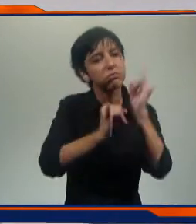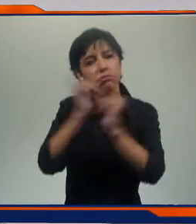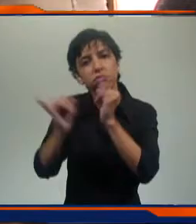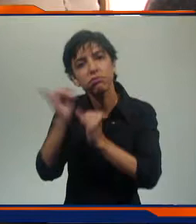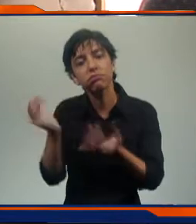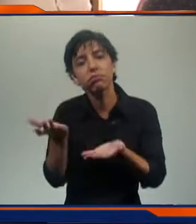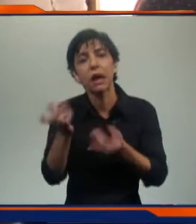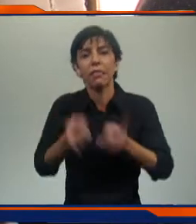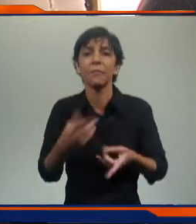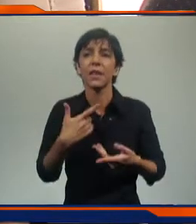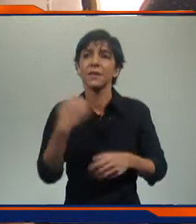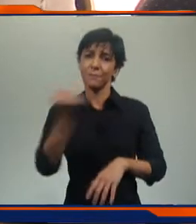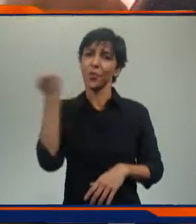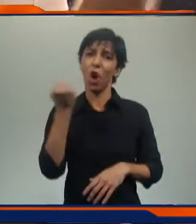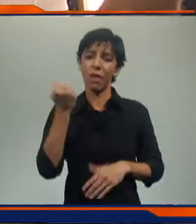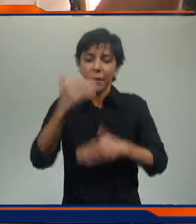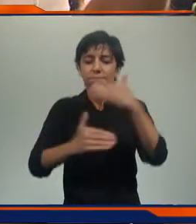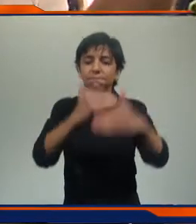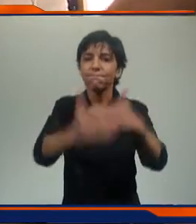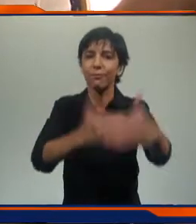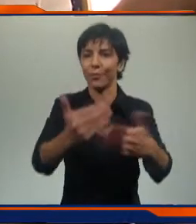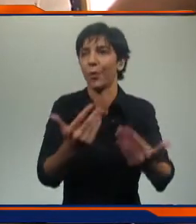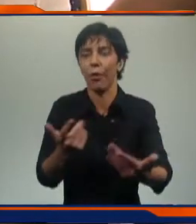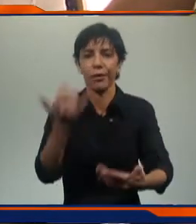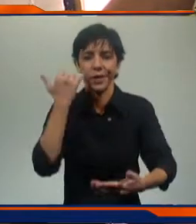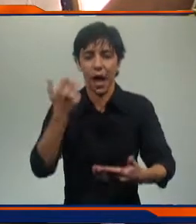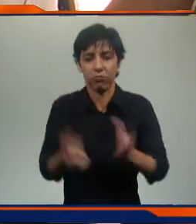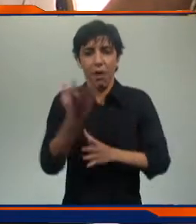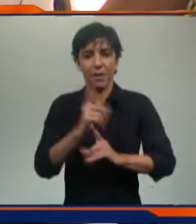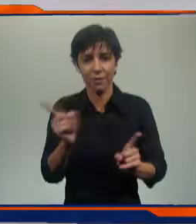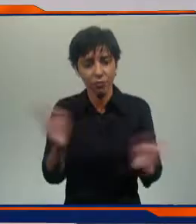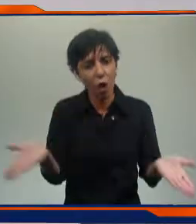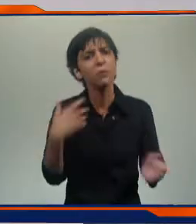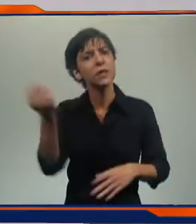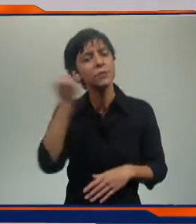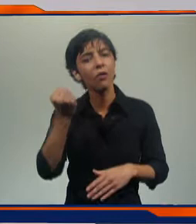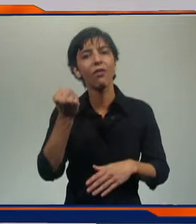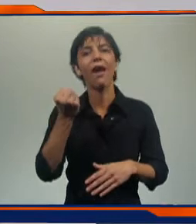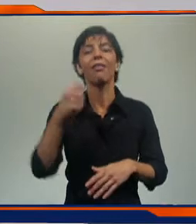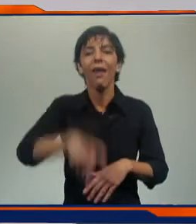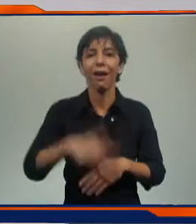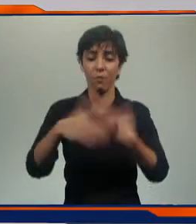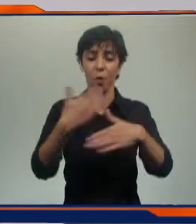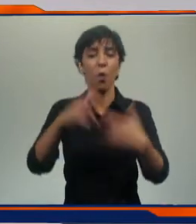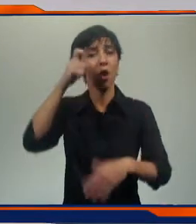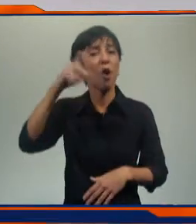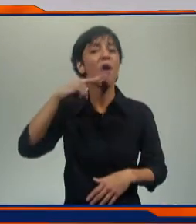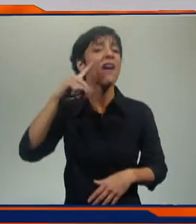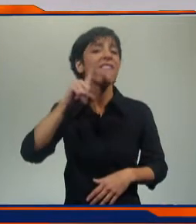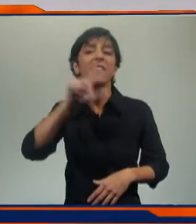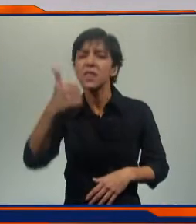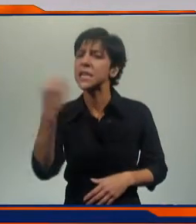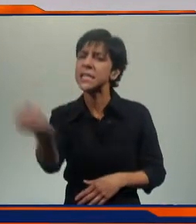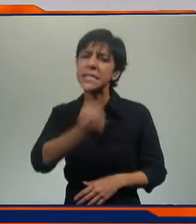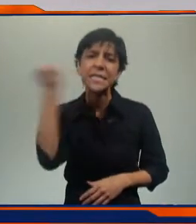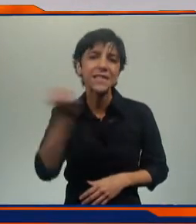procesos lo que son los juegos evita lo que son las decisiones del estado nacional de seguir profundizando los juegos evita como una herramienta de